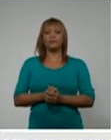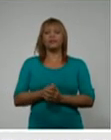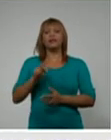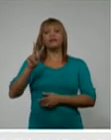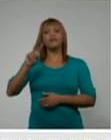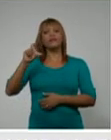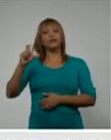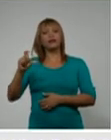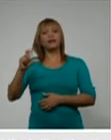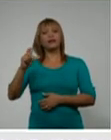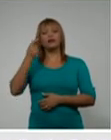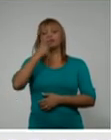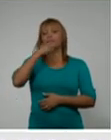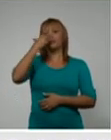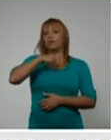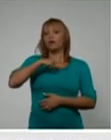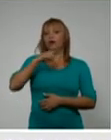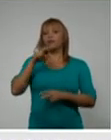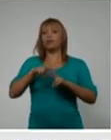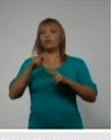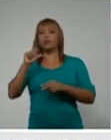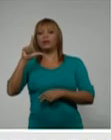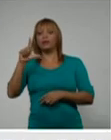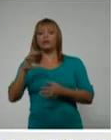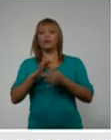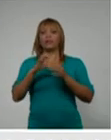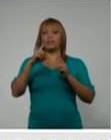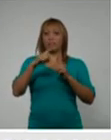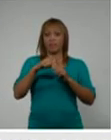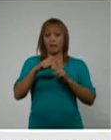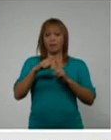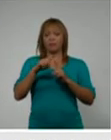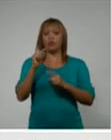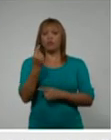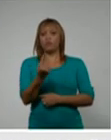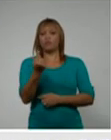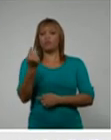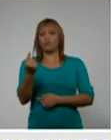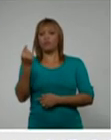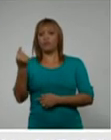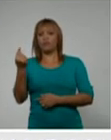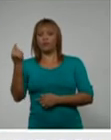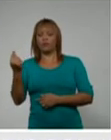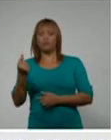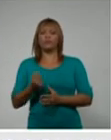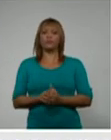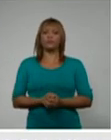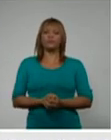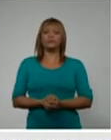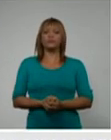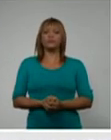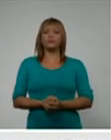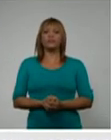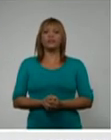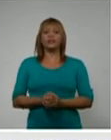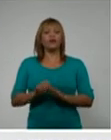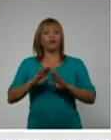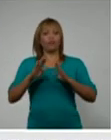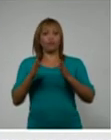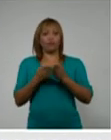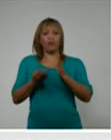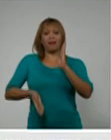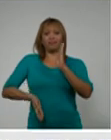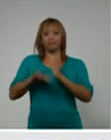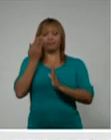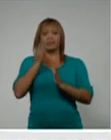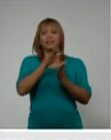Clara, de Ciego de Ávila, de Holguín y de Guantánamo, 1 de cada uno. Y ya con estas altas se